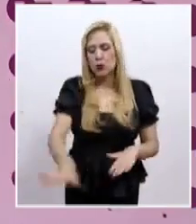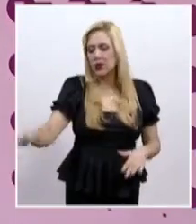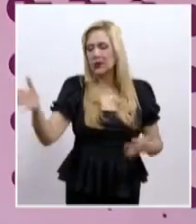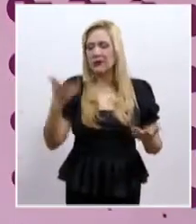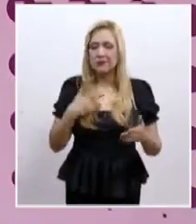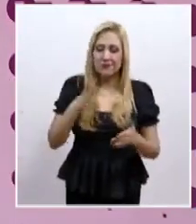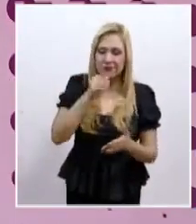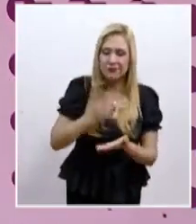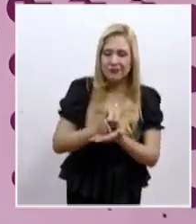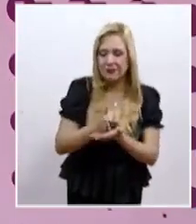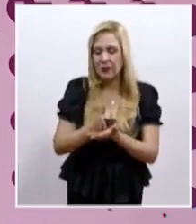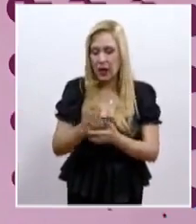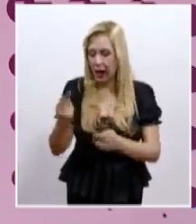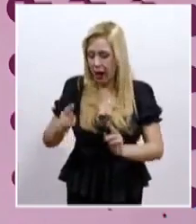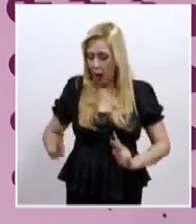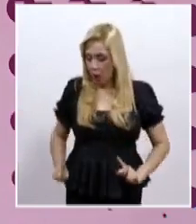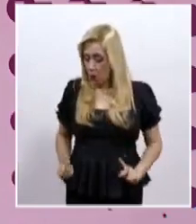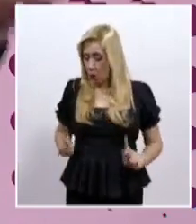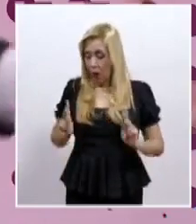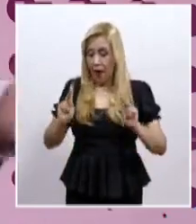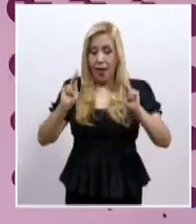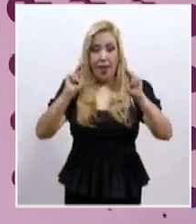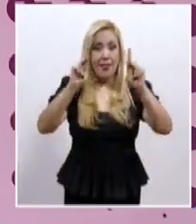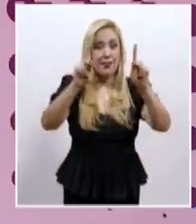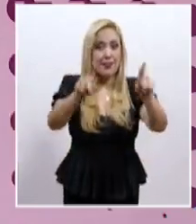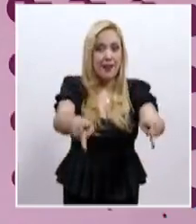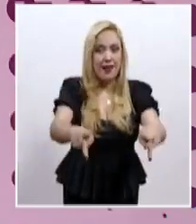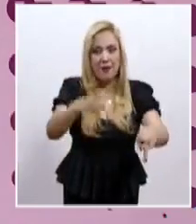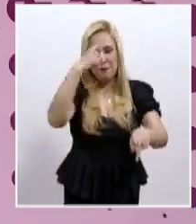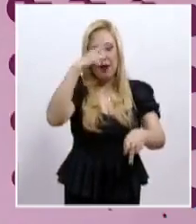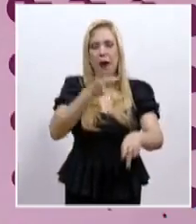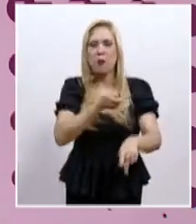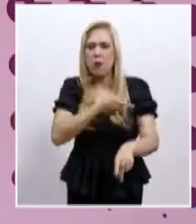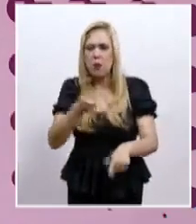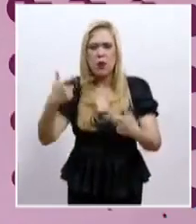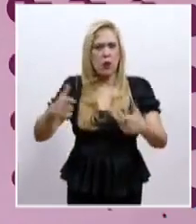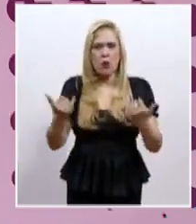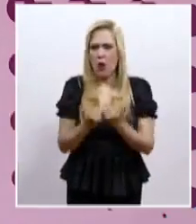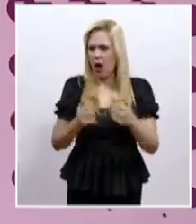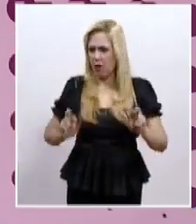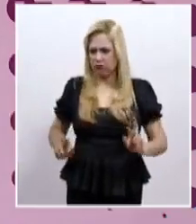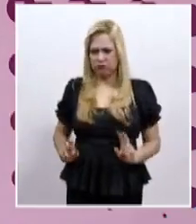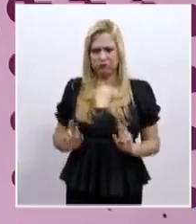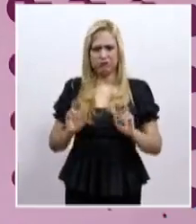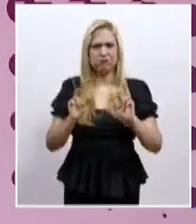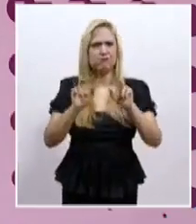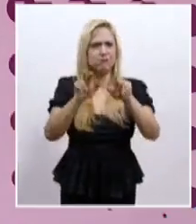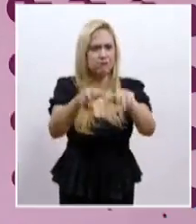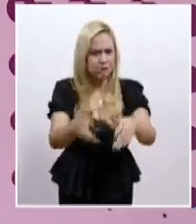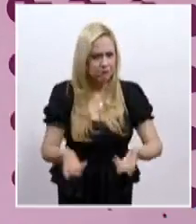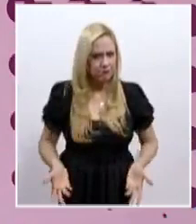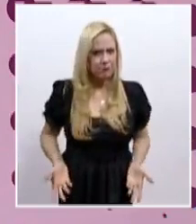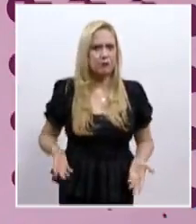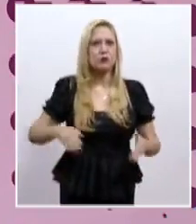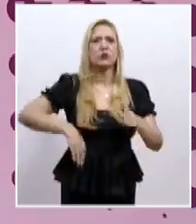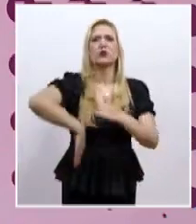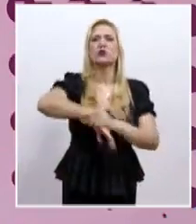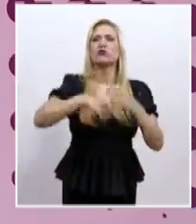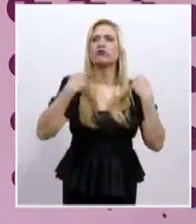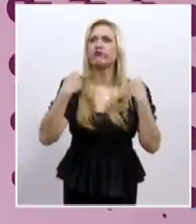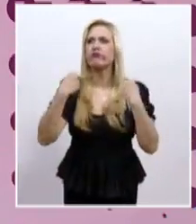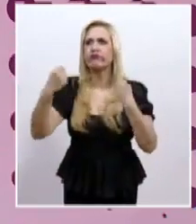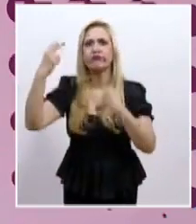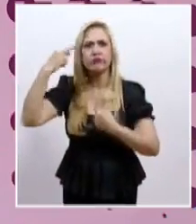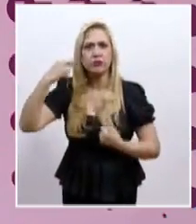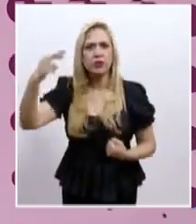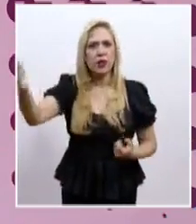que apoya a todo mundo, ¿no? Una carretera, el transporte público, que vemos que pues aquí